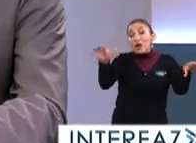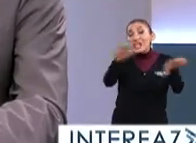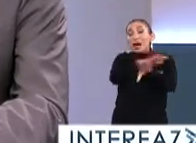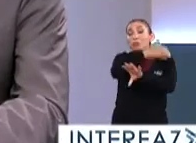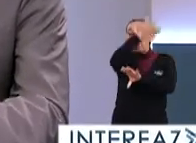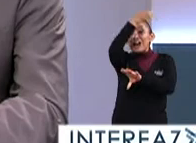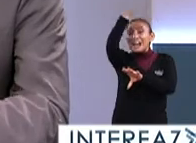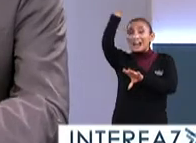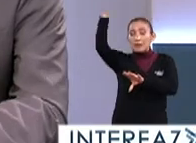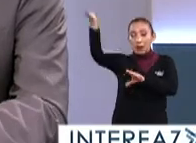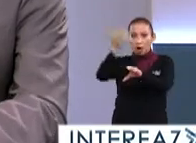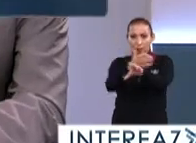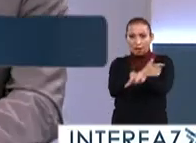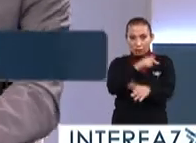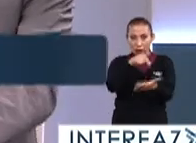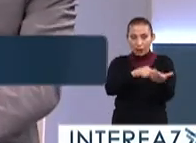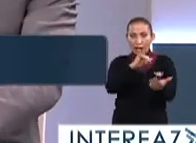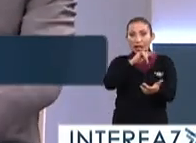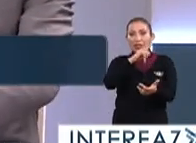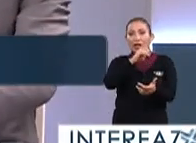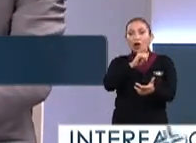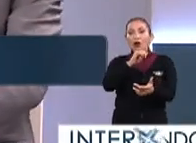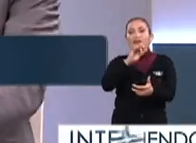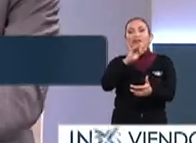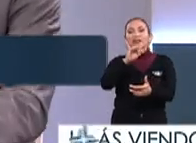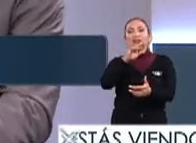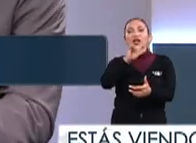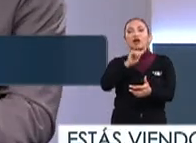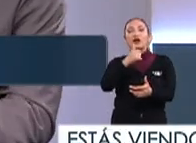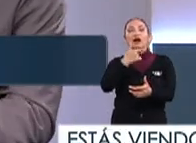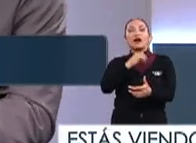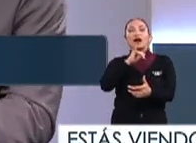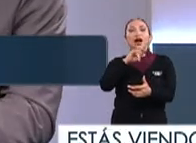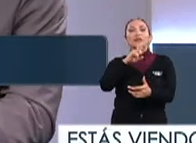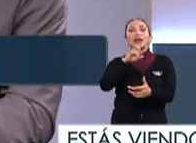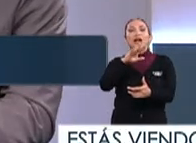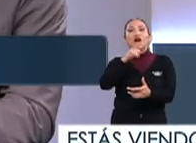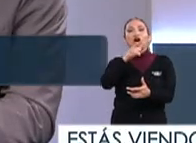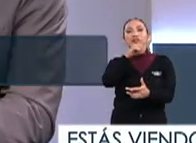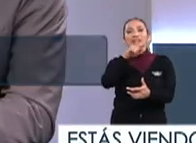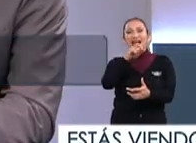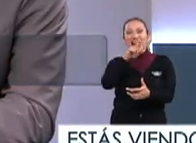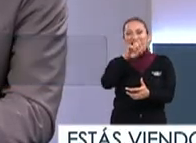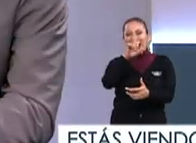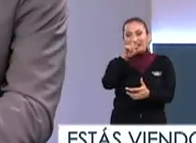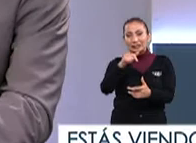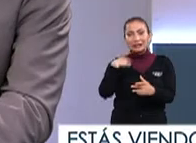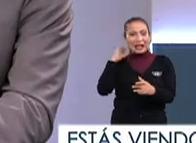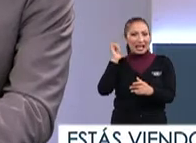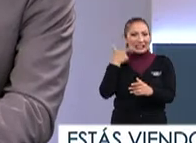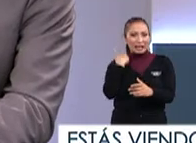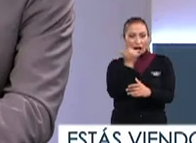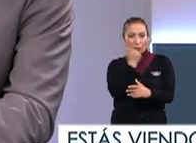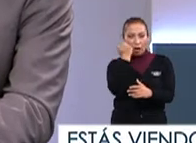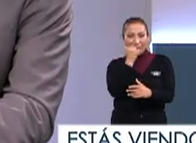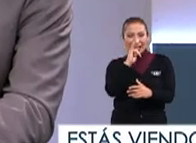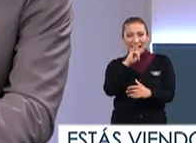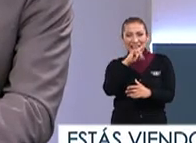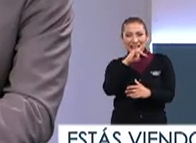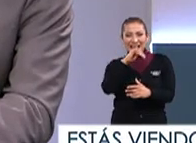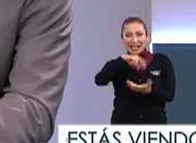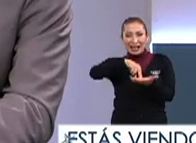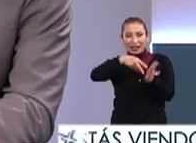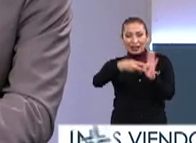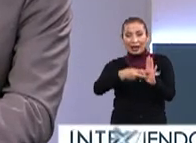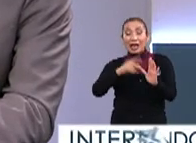cambio climático. Nos acompaña en el estudio el ingeniero geofísico Francisco Javier Rodríguez González, precisamente egresado de la Escuela Superior de Ingeniería y